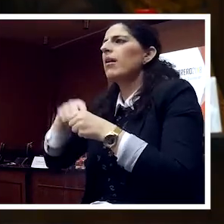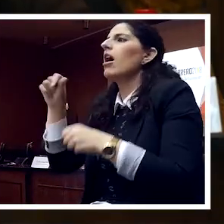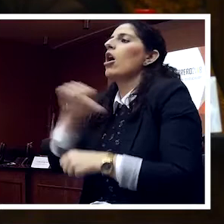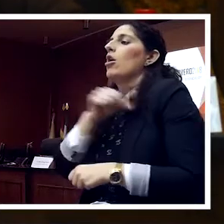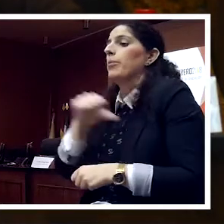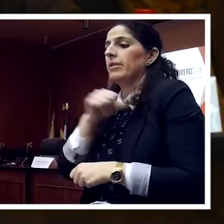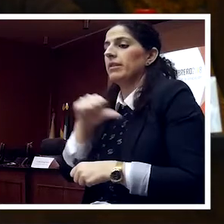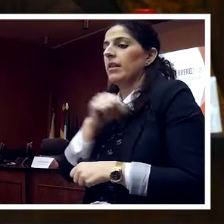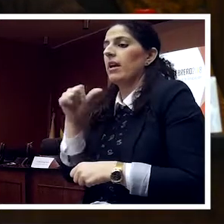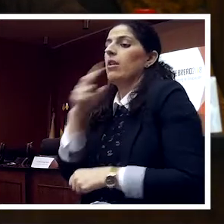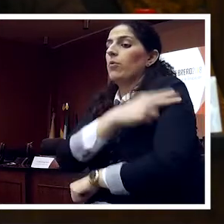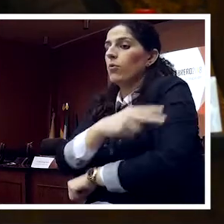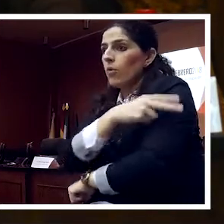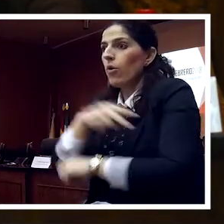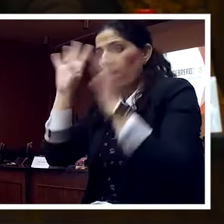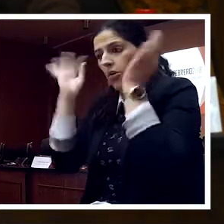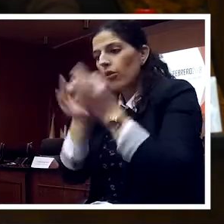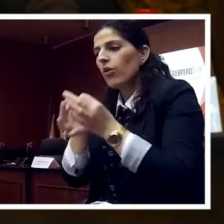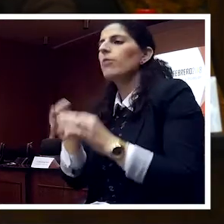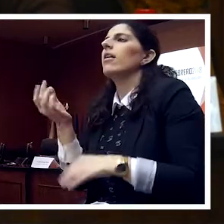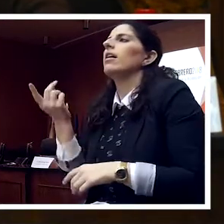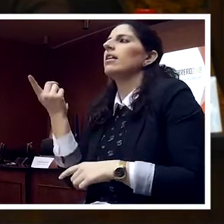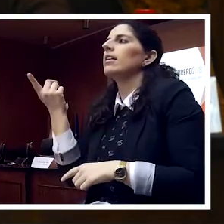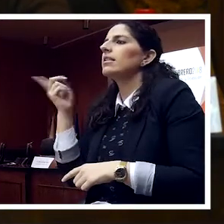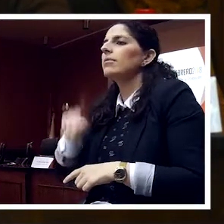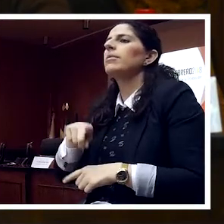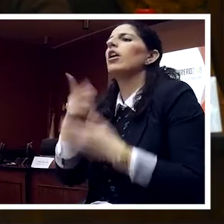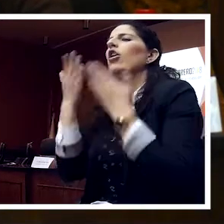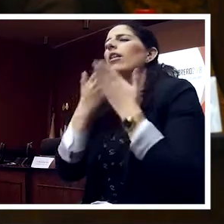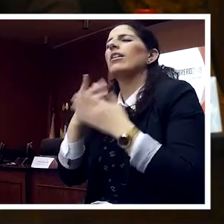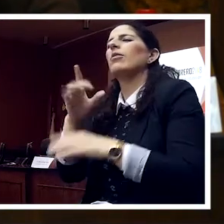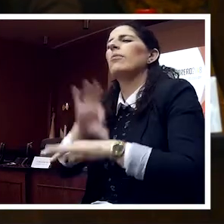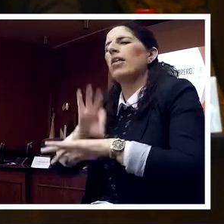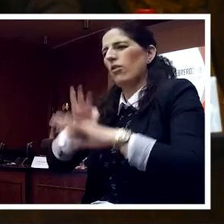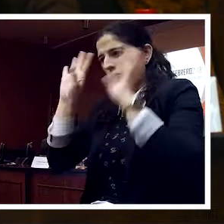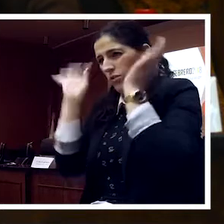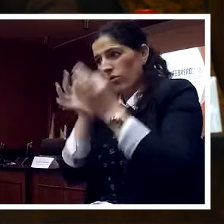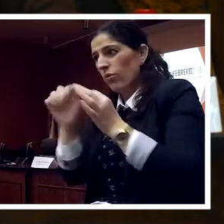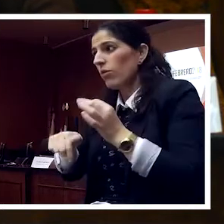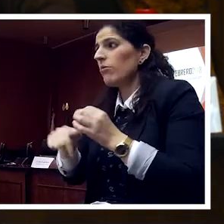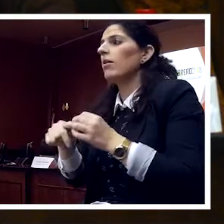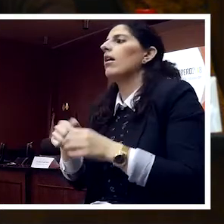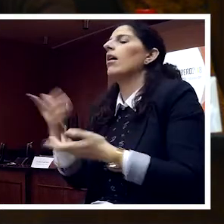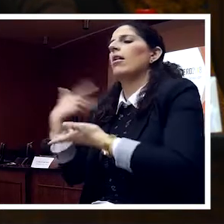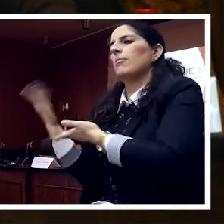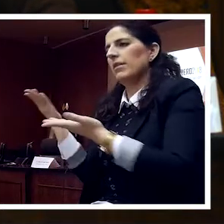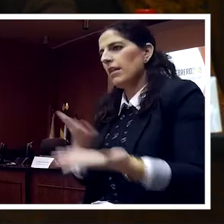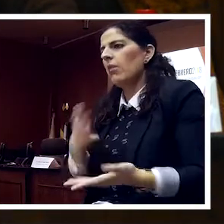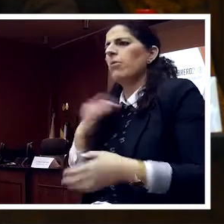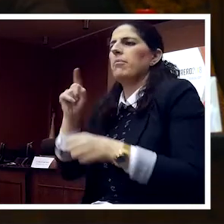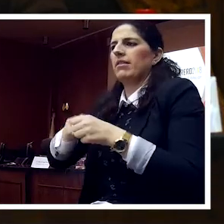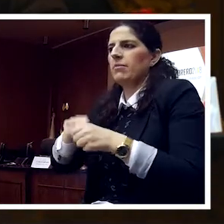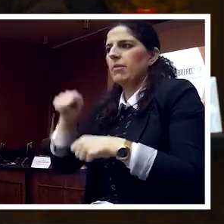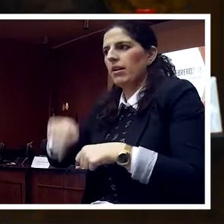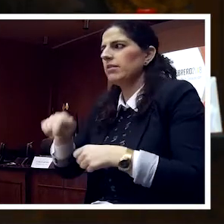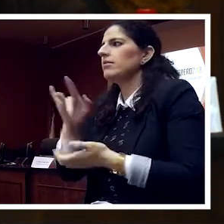Hospital Cruz Roja de Córdoba y al Ilustre Colegio de Médicos de Córdoba por invitarme y poder estar aquí con